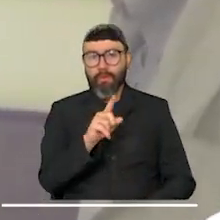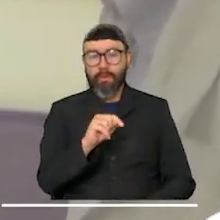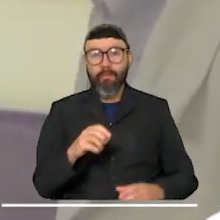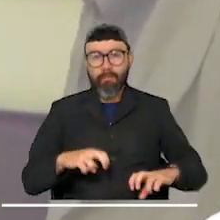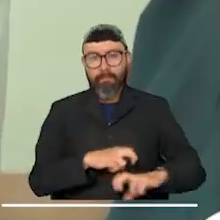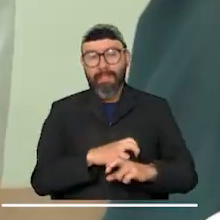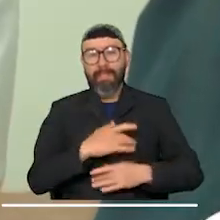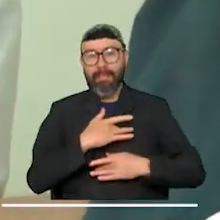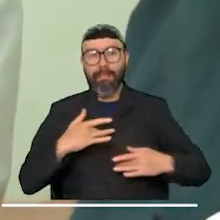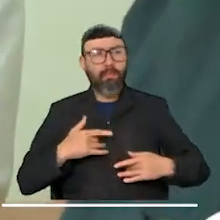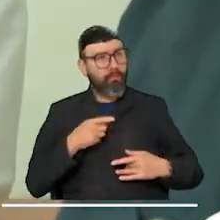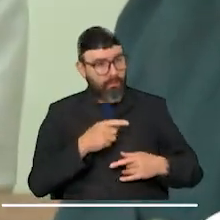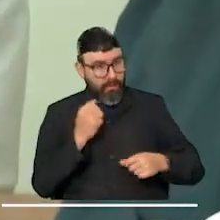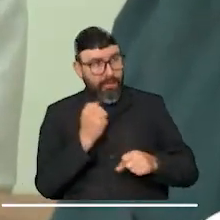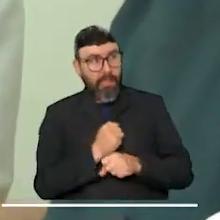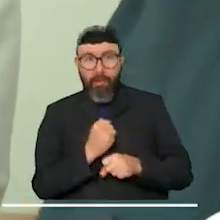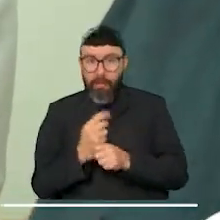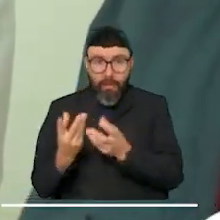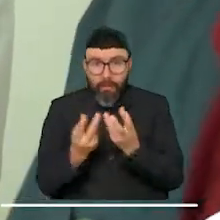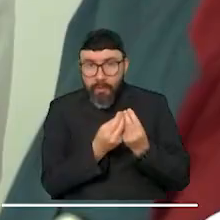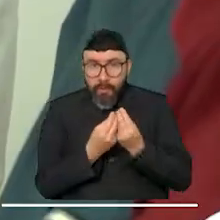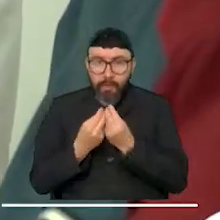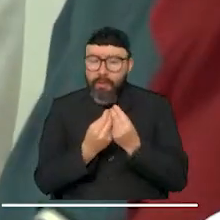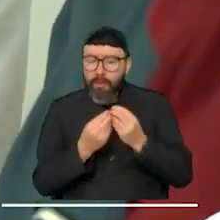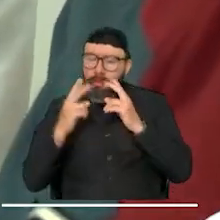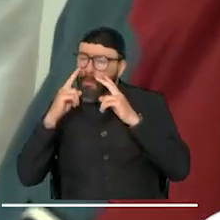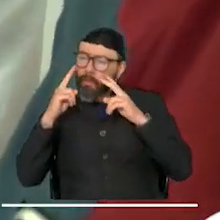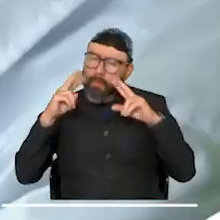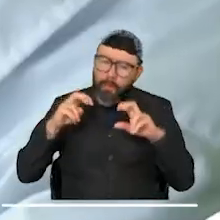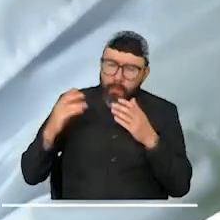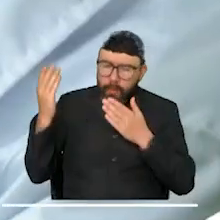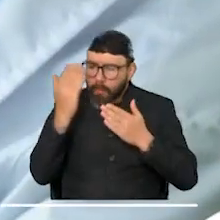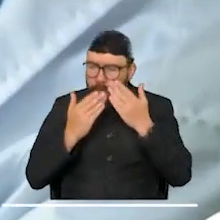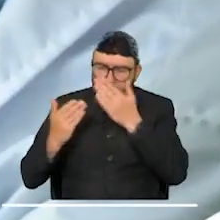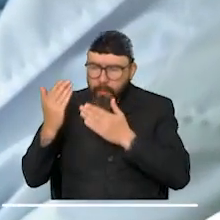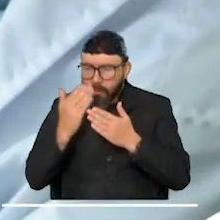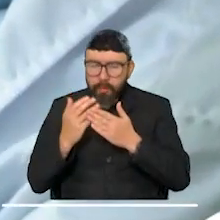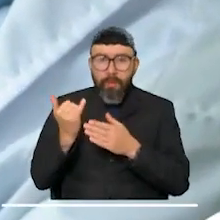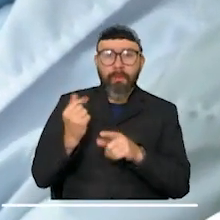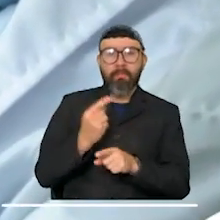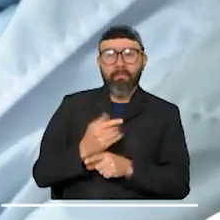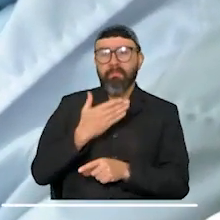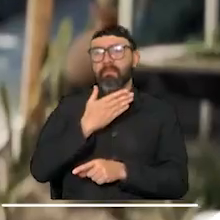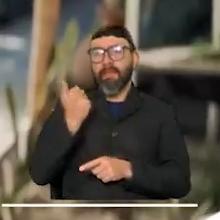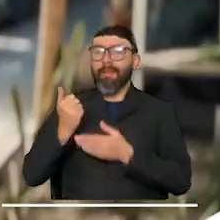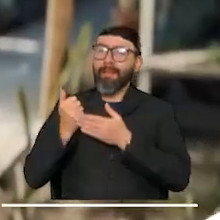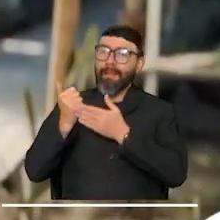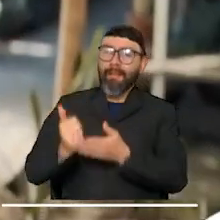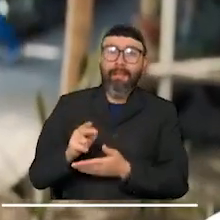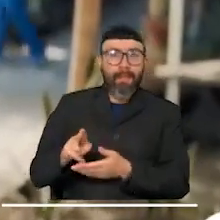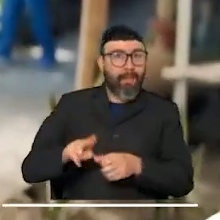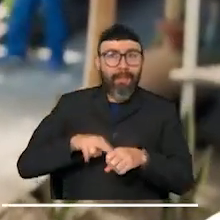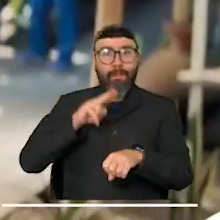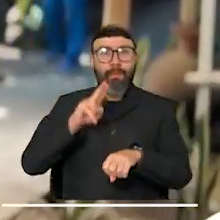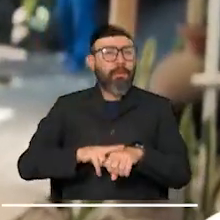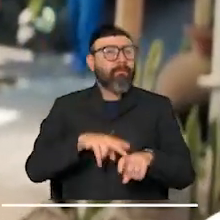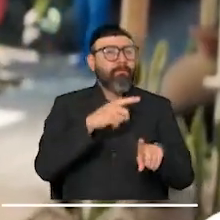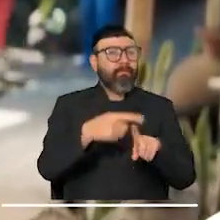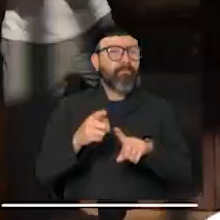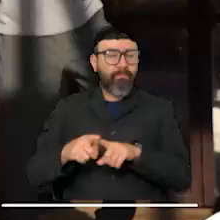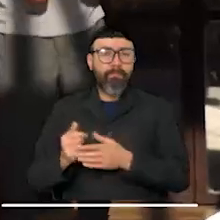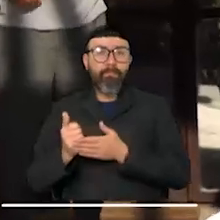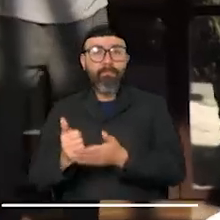quienes trabajan en equipo para evaluar los resultados y proporcionar el mejor tratamiento natural para cada caso clínico